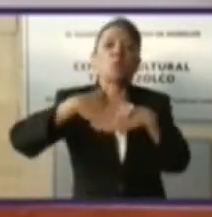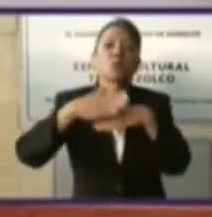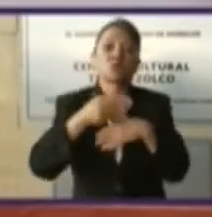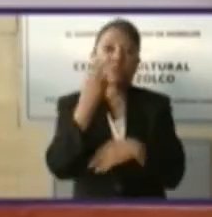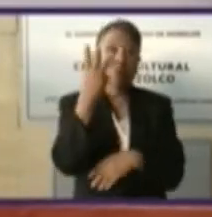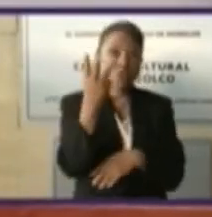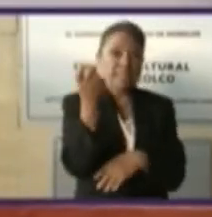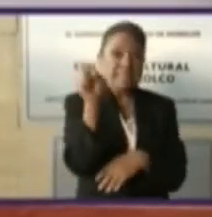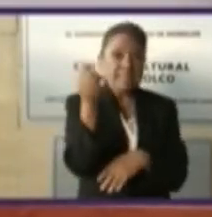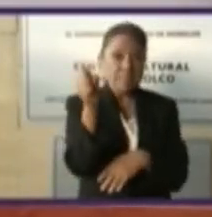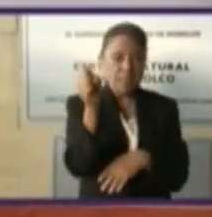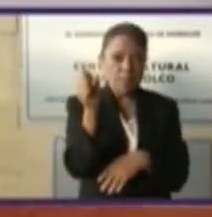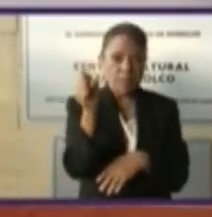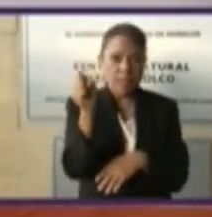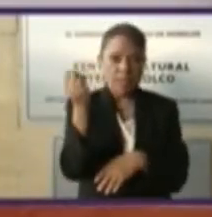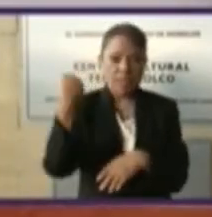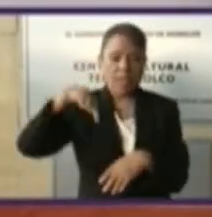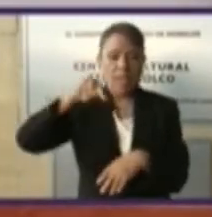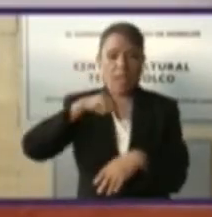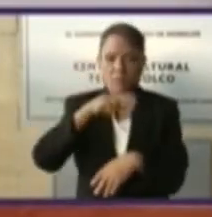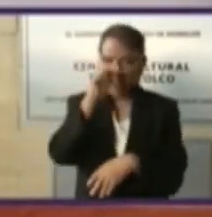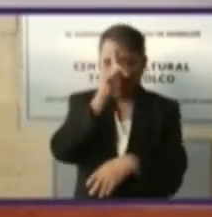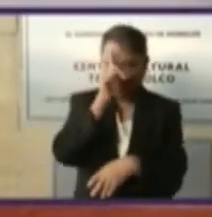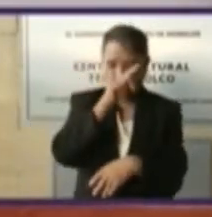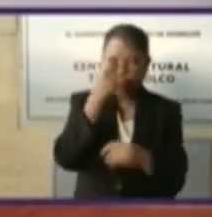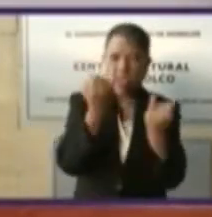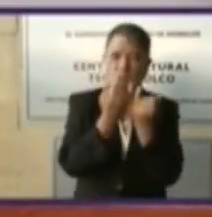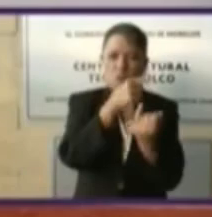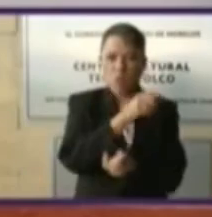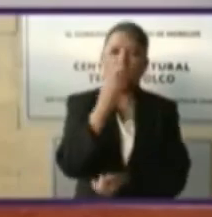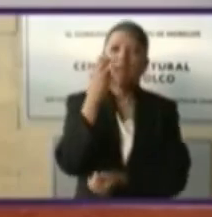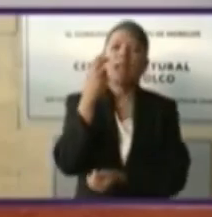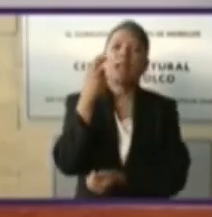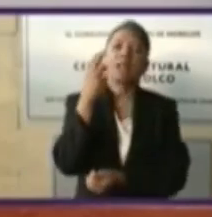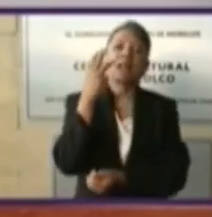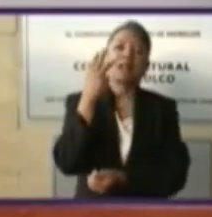septiembre a nuestro consejo al PRD que está por celebrarse, Gina. Muchas gracias. Gracias.